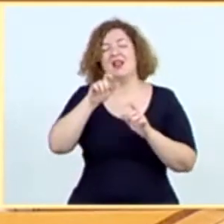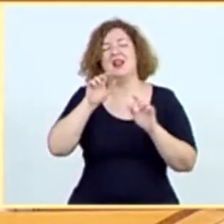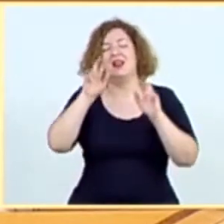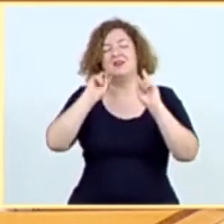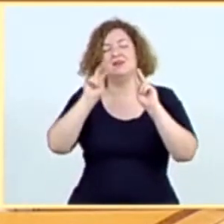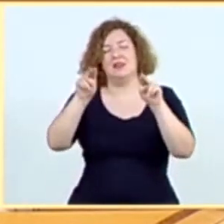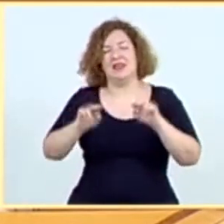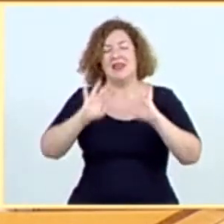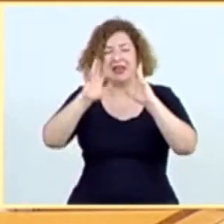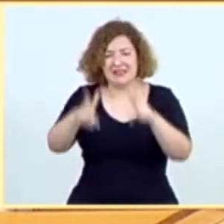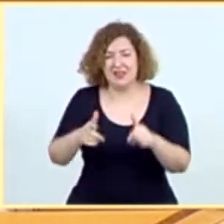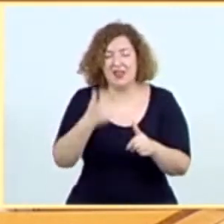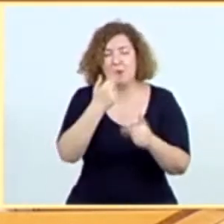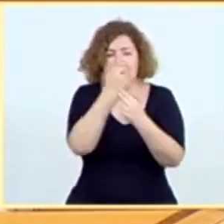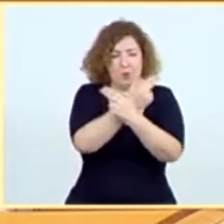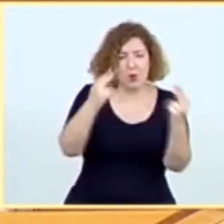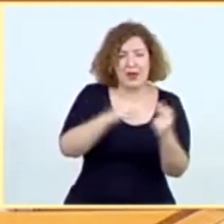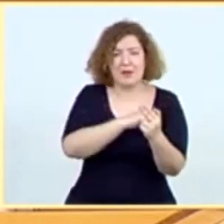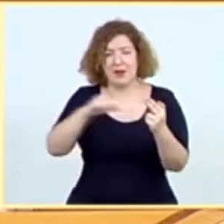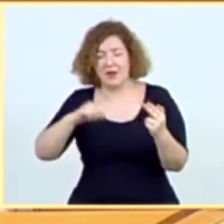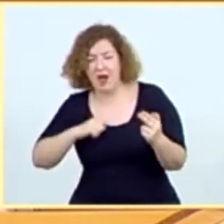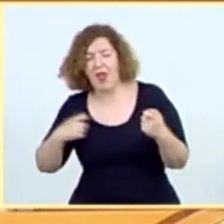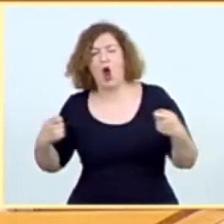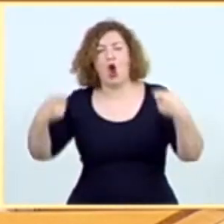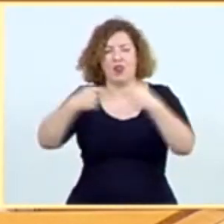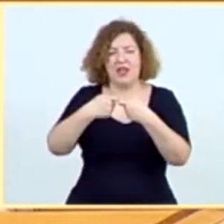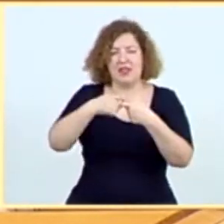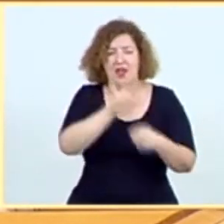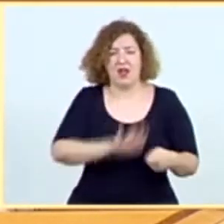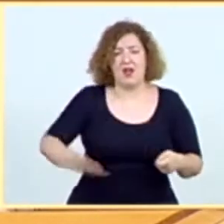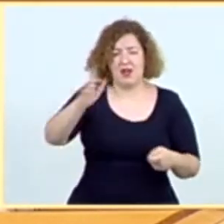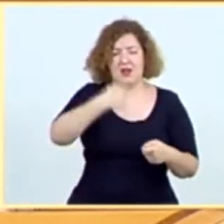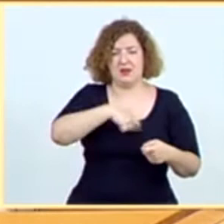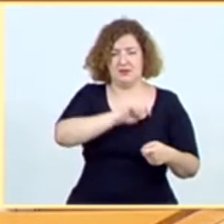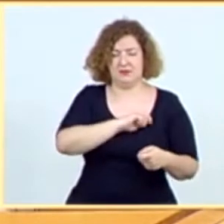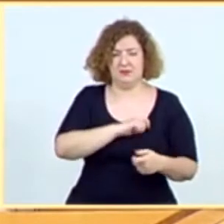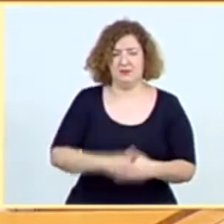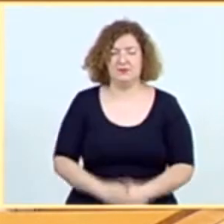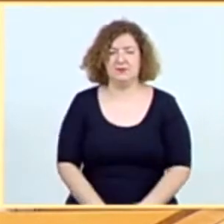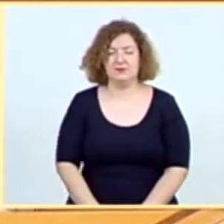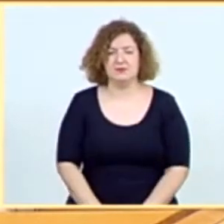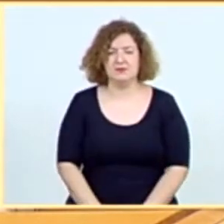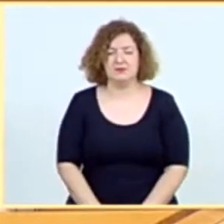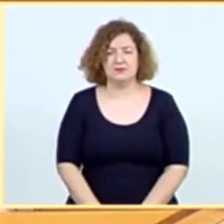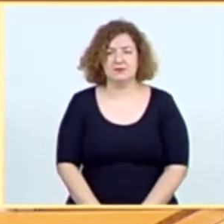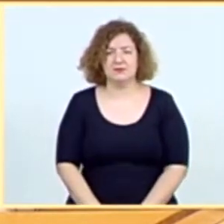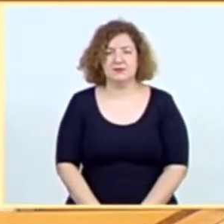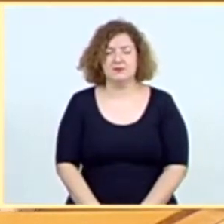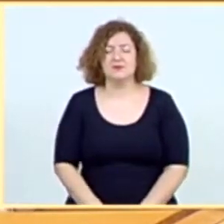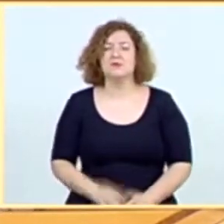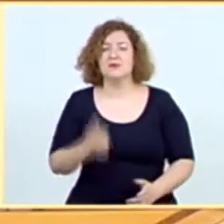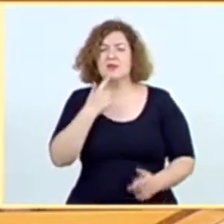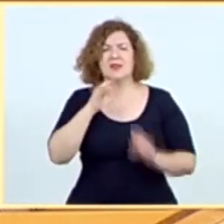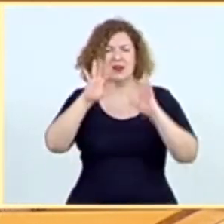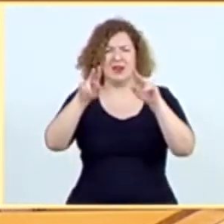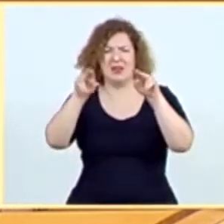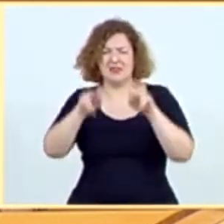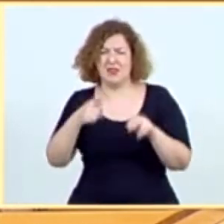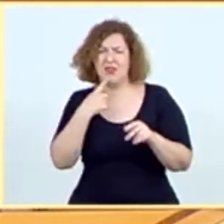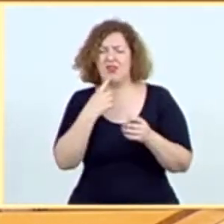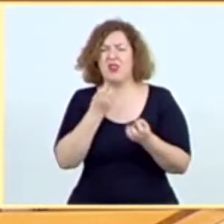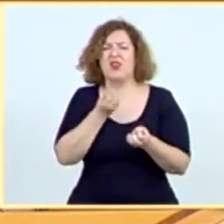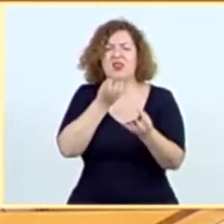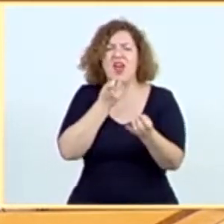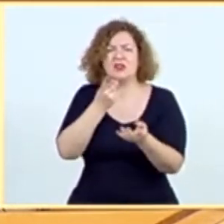concertadas, repartidas por todo el territorio nacional. Y no sabemos las cifras a pesar de que, como reconocen en muchas residencias, les daban datos al